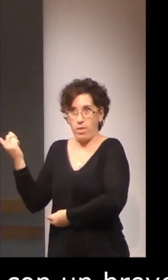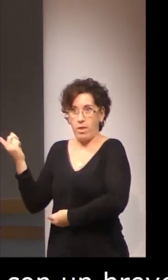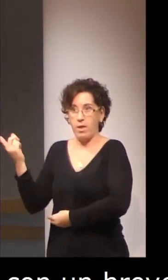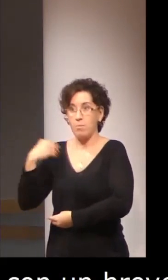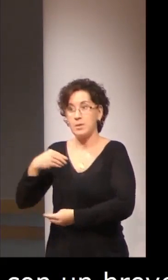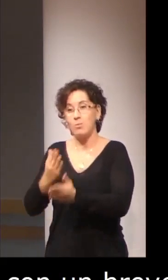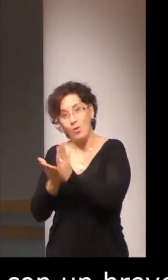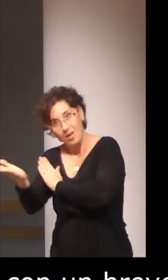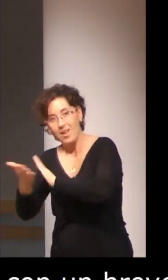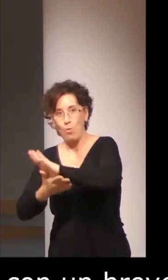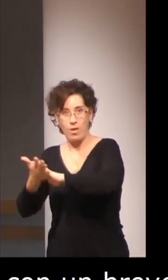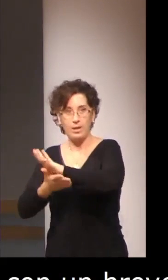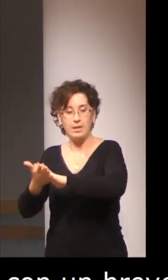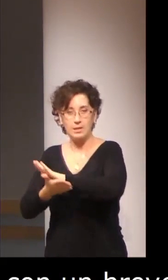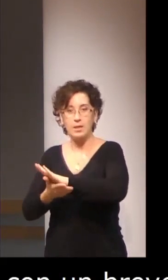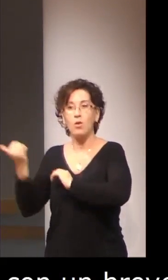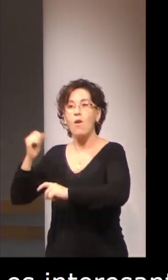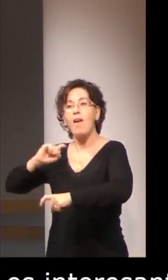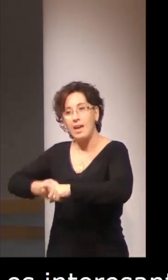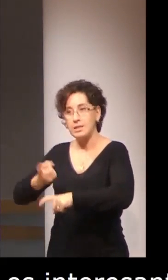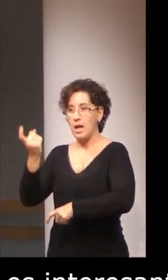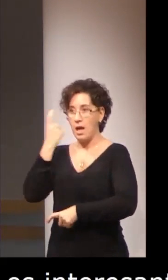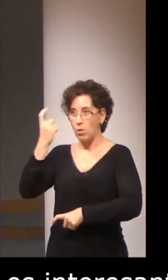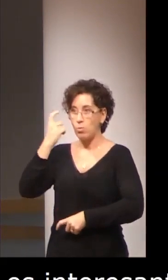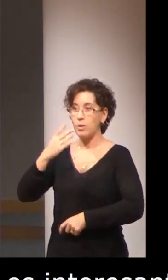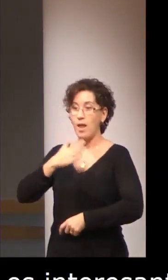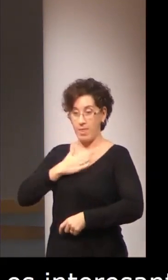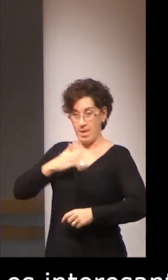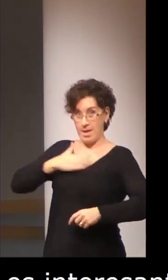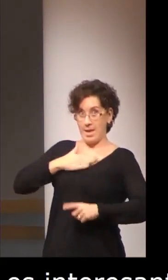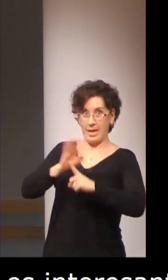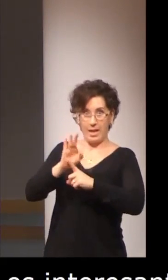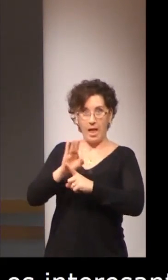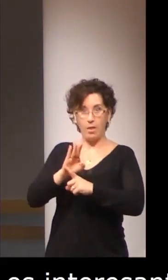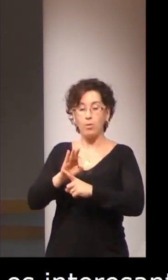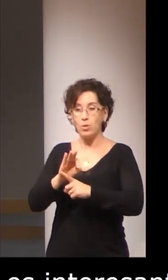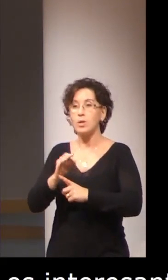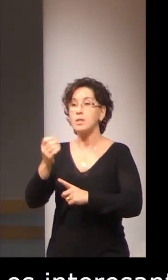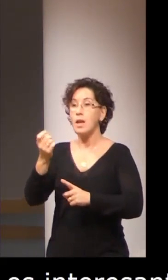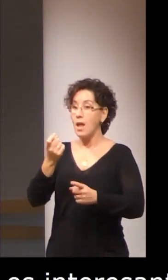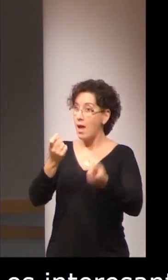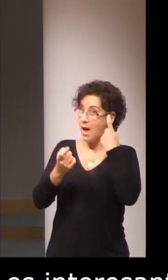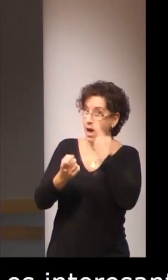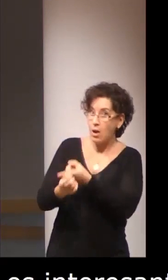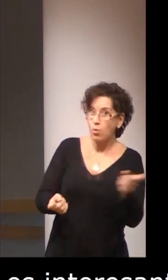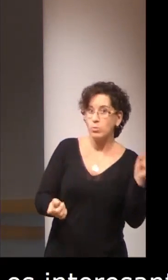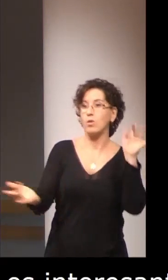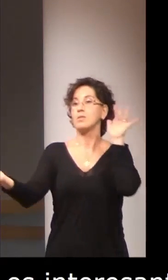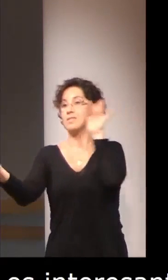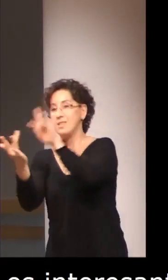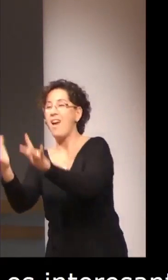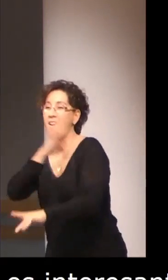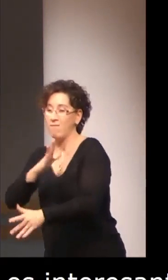la lengua de signos es antigua alumna de la titulación Y entonces los alumnos contactaron con ella para pedirle que que